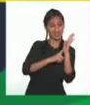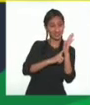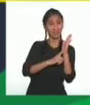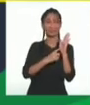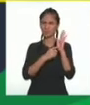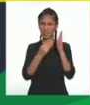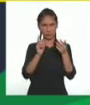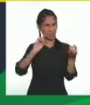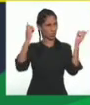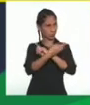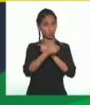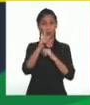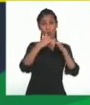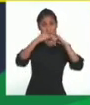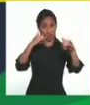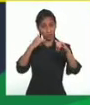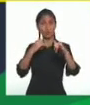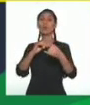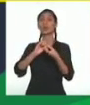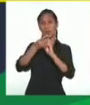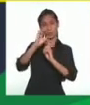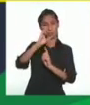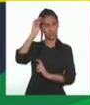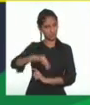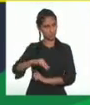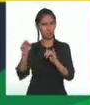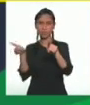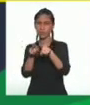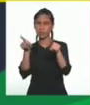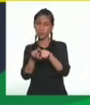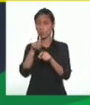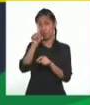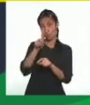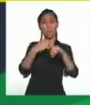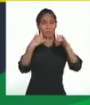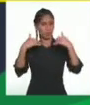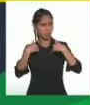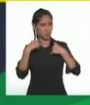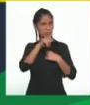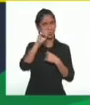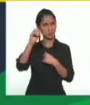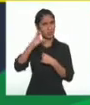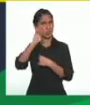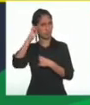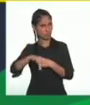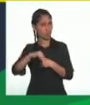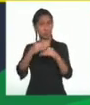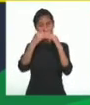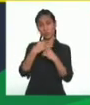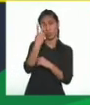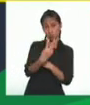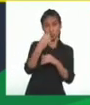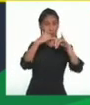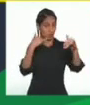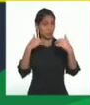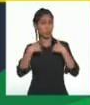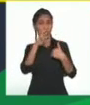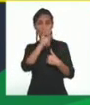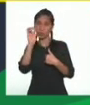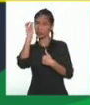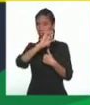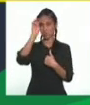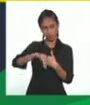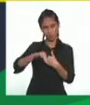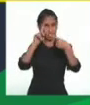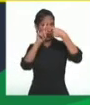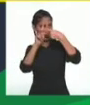He hecho la conversión de 1 metro a centímetros. Como 1 metro tiene 100 centímetros, 2 metros tiene 200 centímetros. A eso